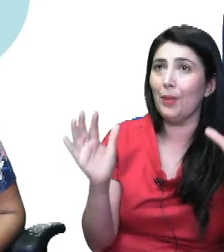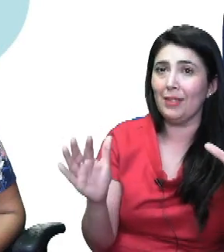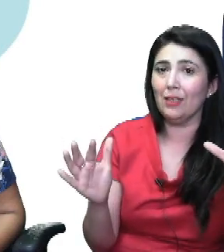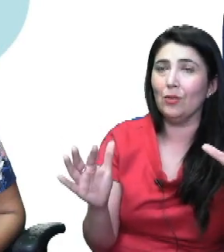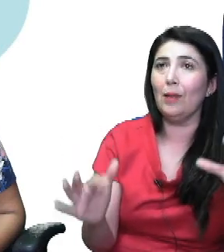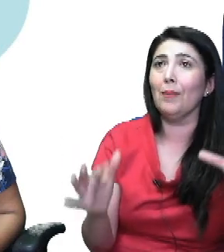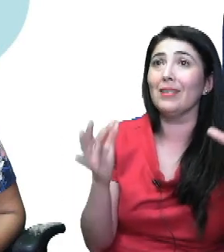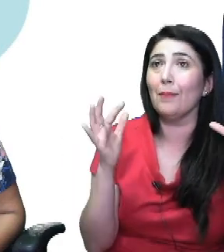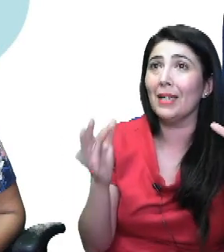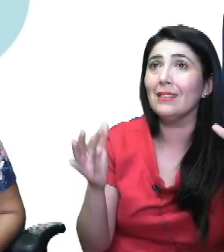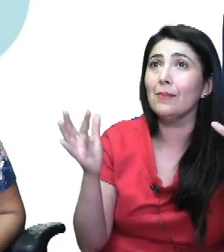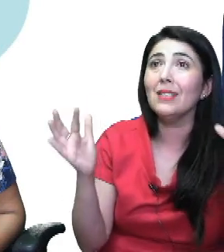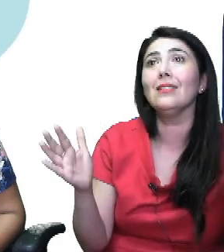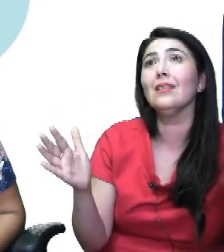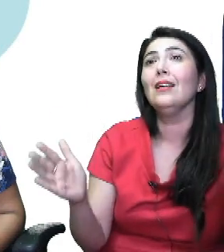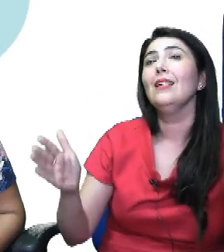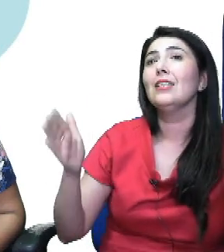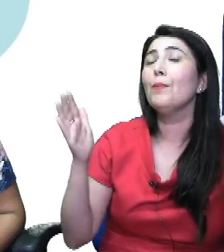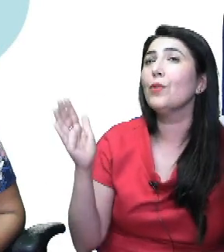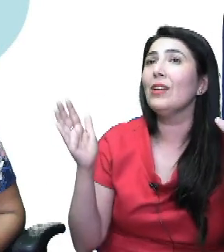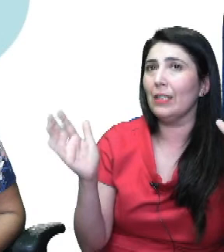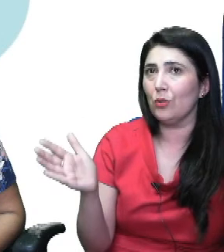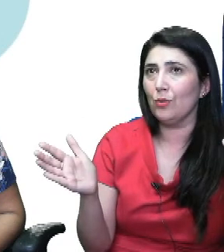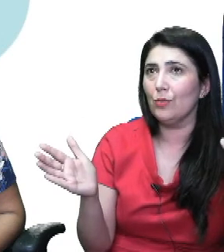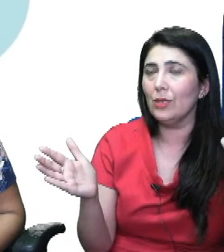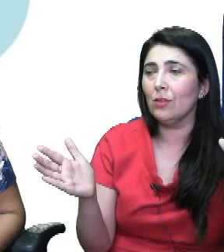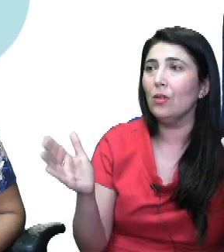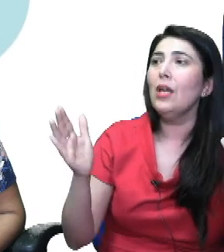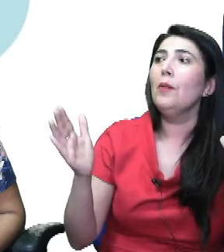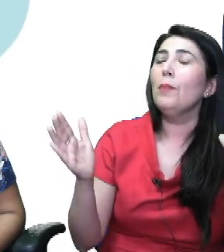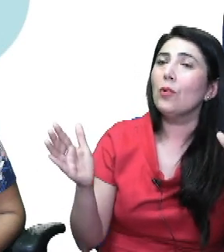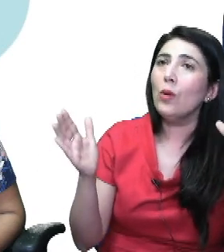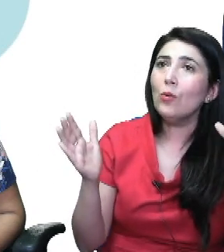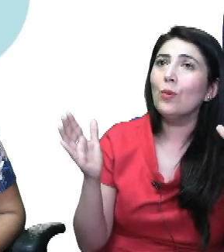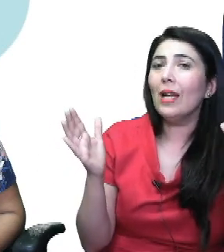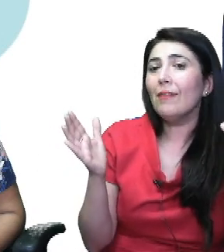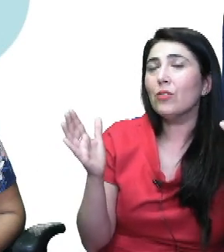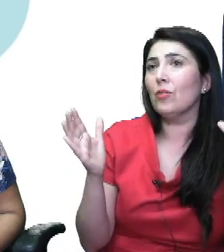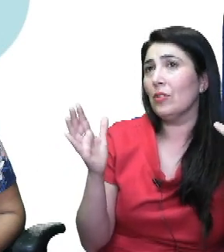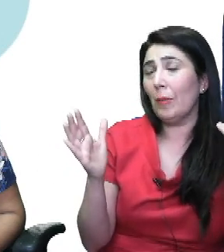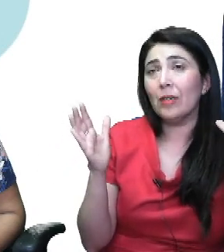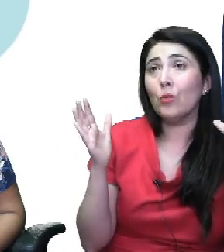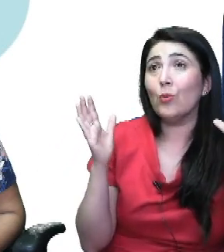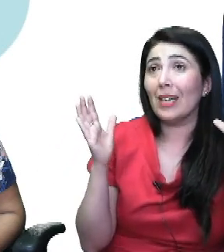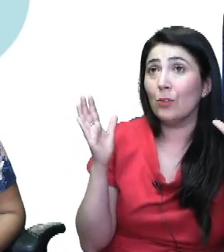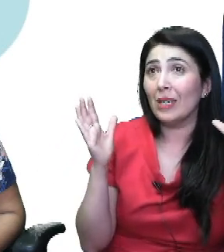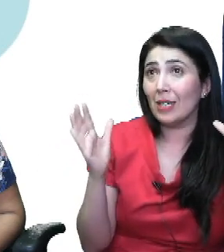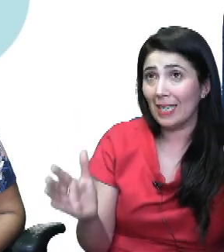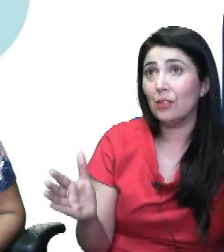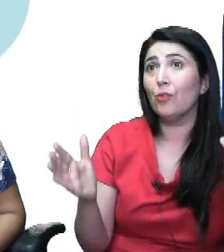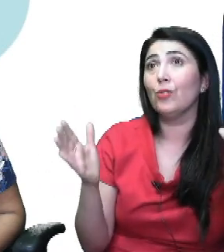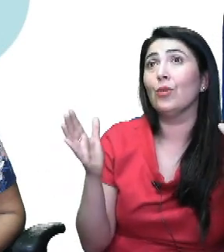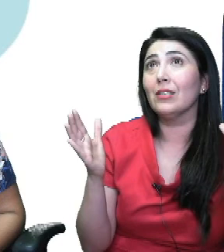la respuesta, que son las primeras semanas y meses después de un evento, ¿cierto? Pero luego de un gran evento, estamos hablando de